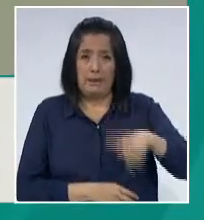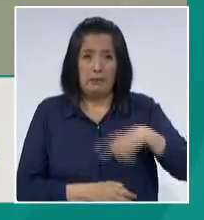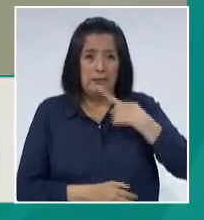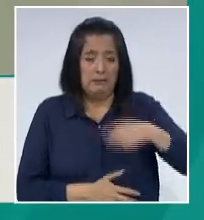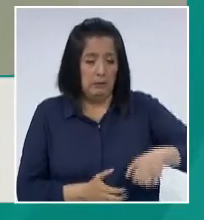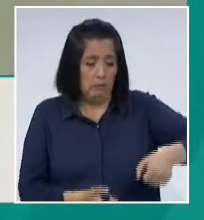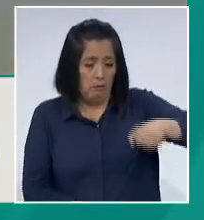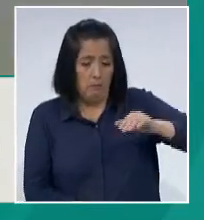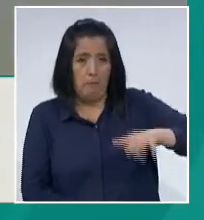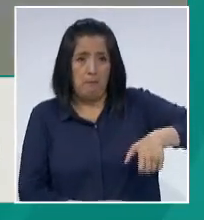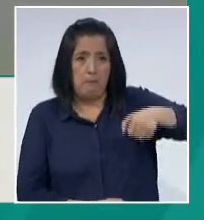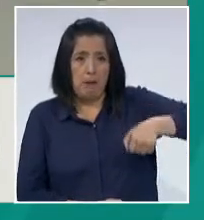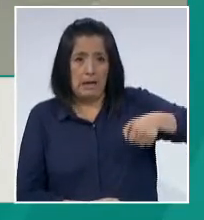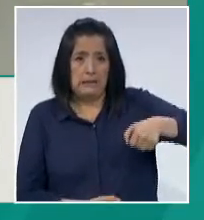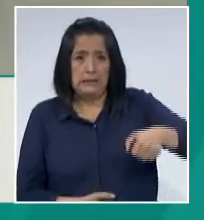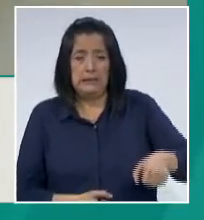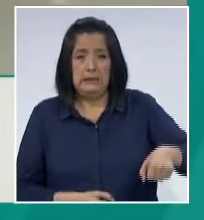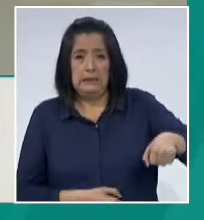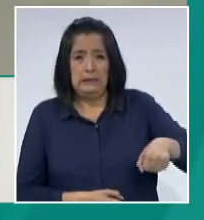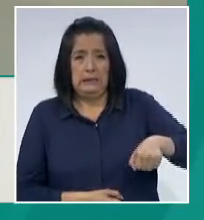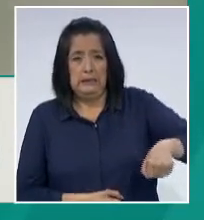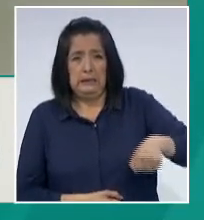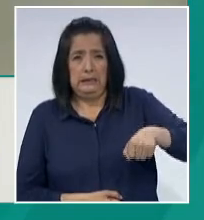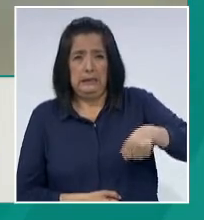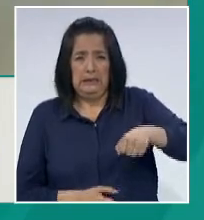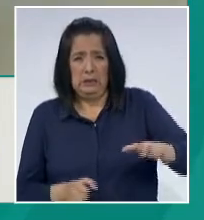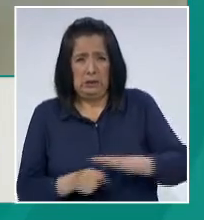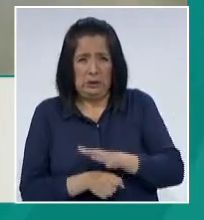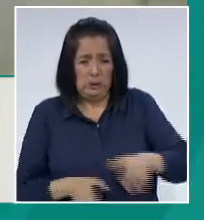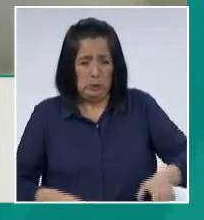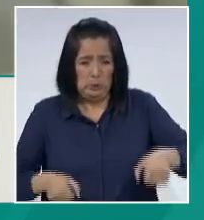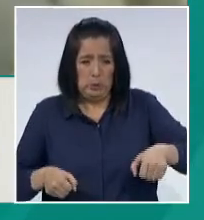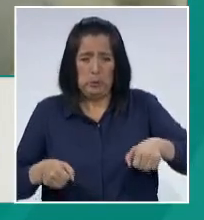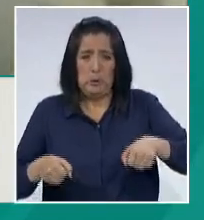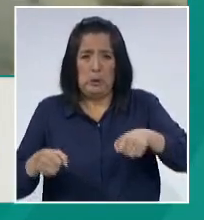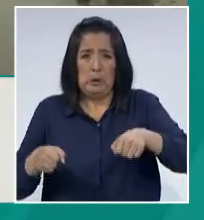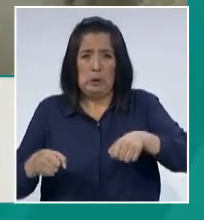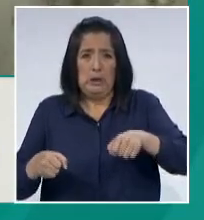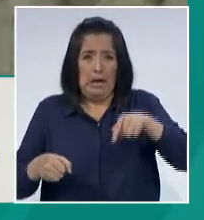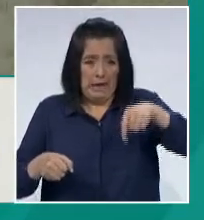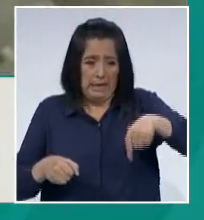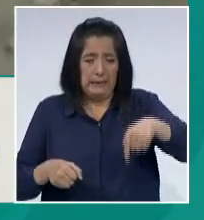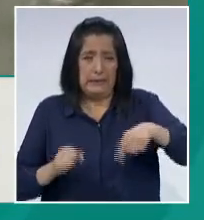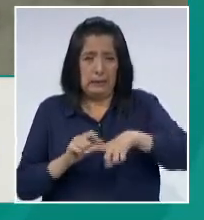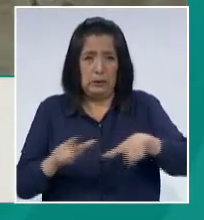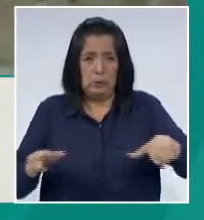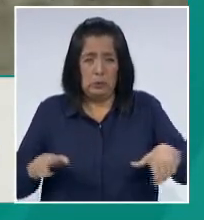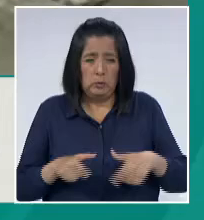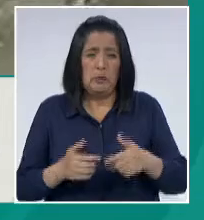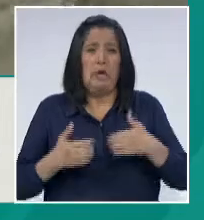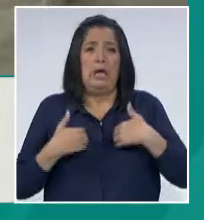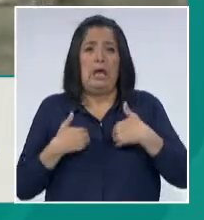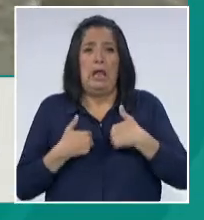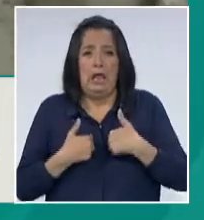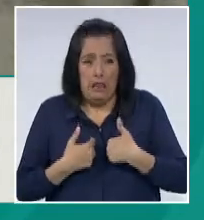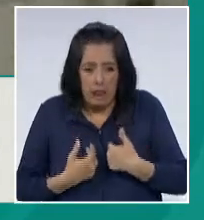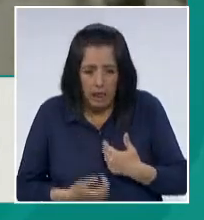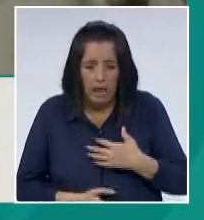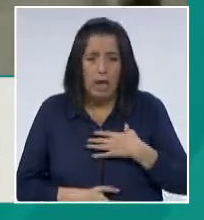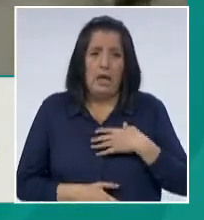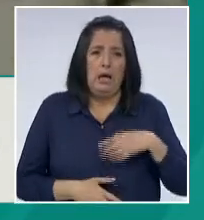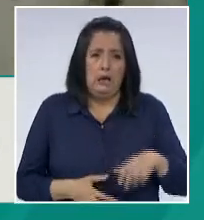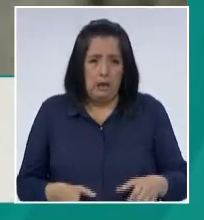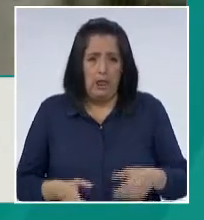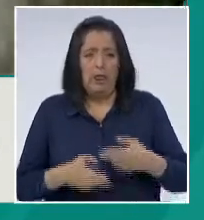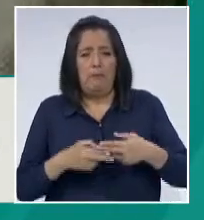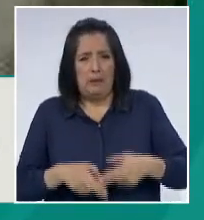de este tamaño en ambas manos, bastante llenos, cuando de pronto a esta altura le venció el cansancio, le venció el